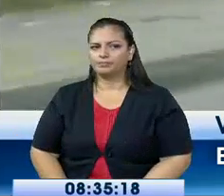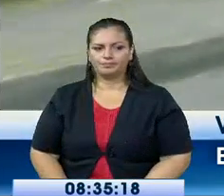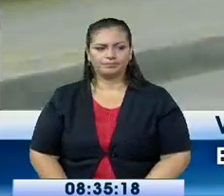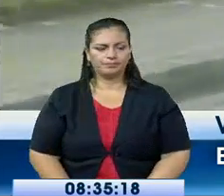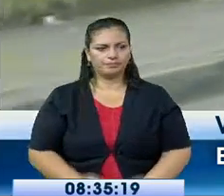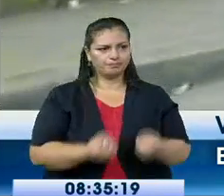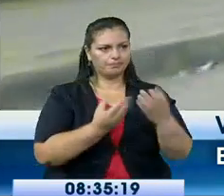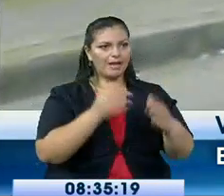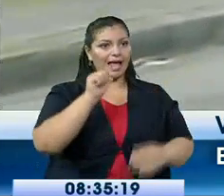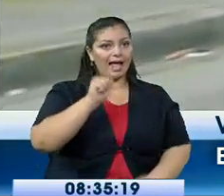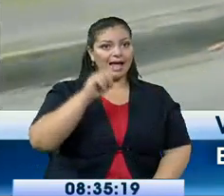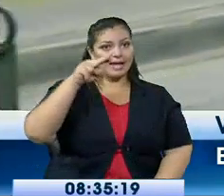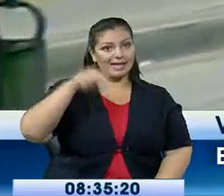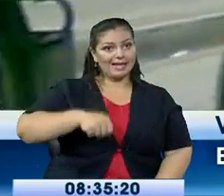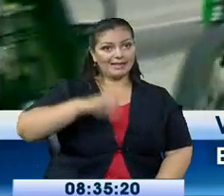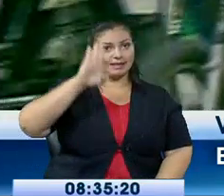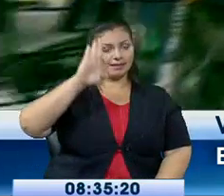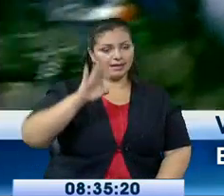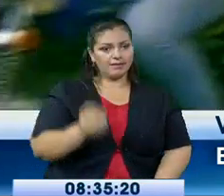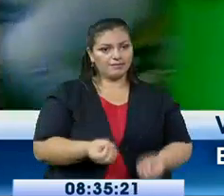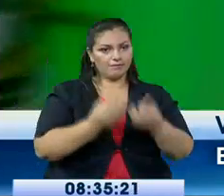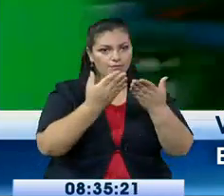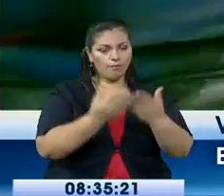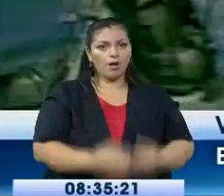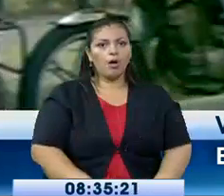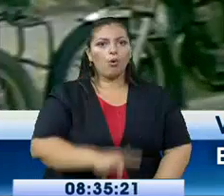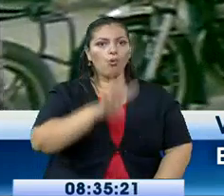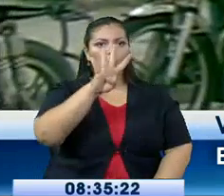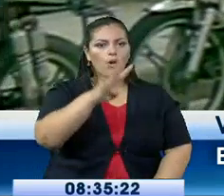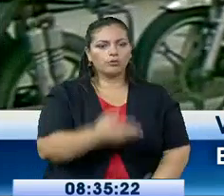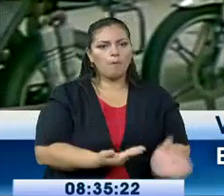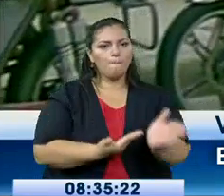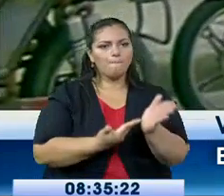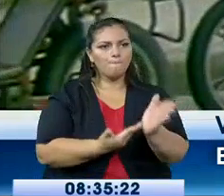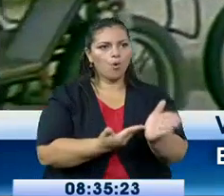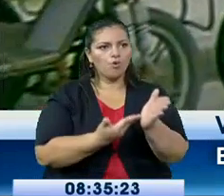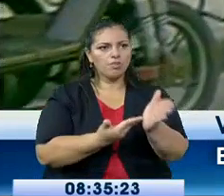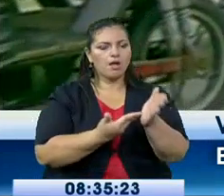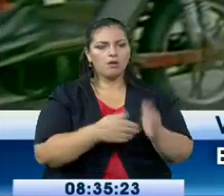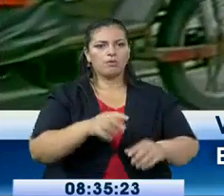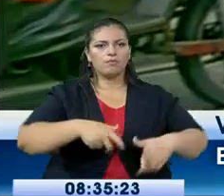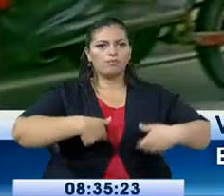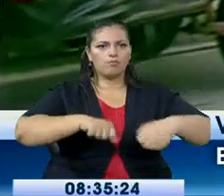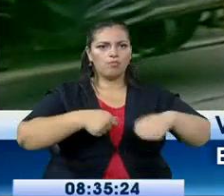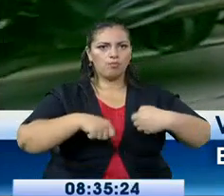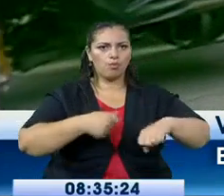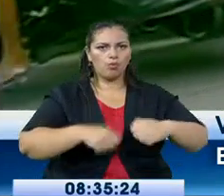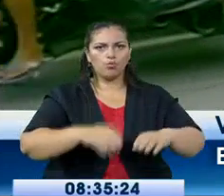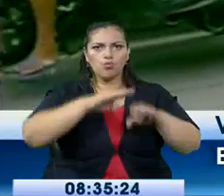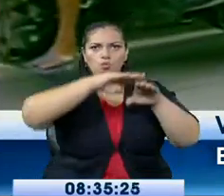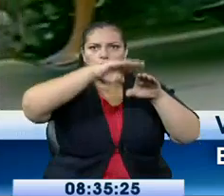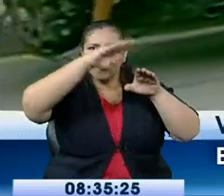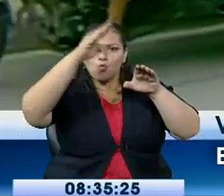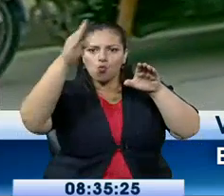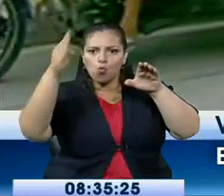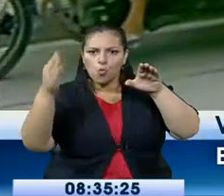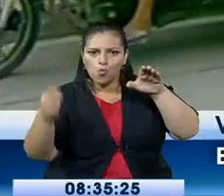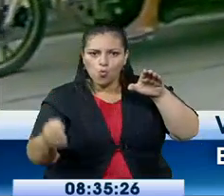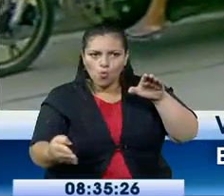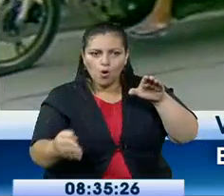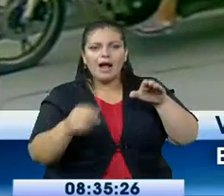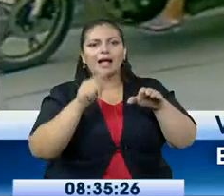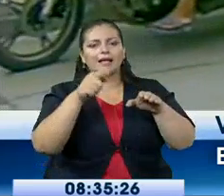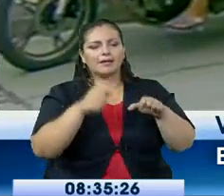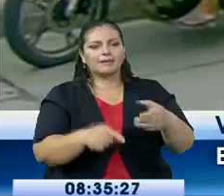ha establecido 4 marcas de tricimotos que están homologadas y que son las que tendrán que ir cambiándose